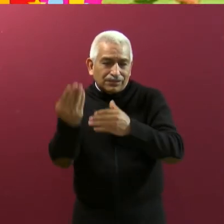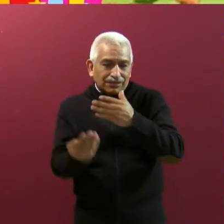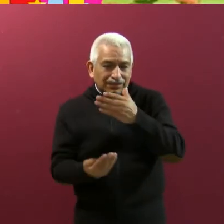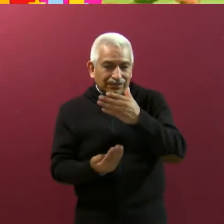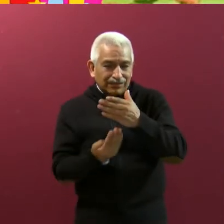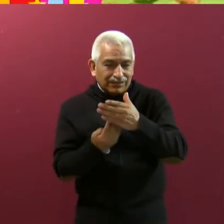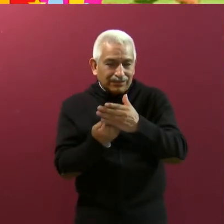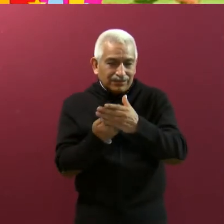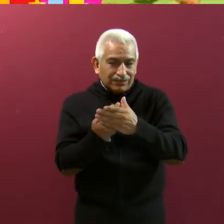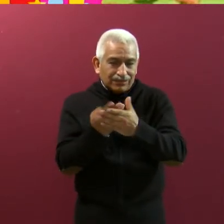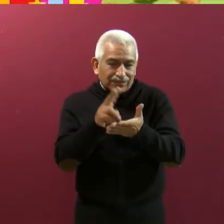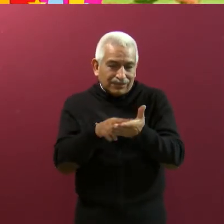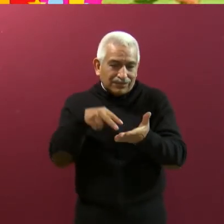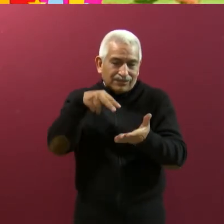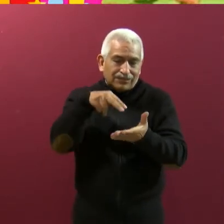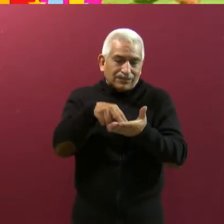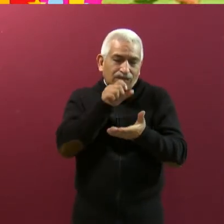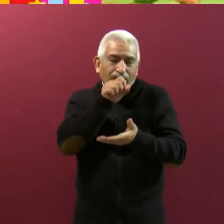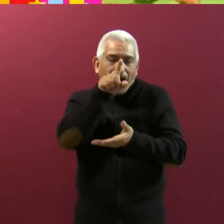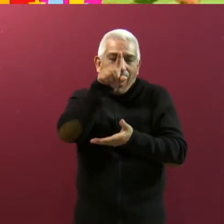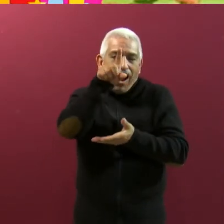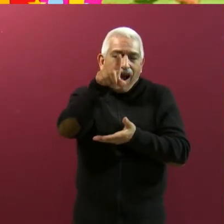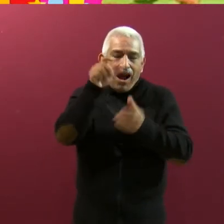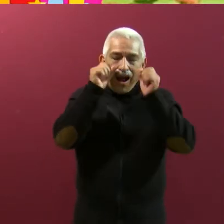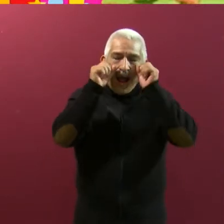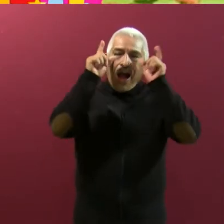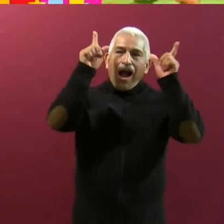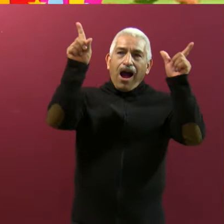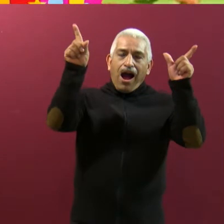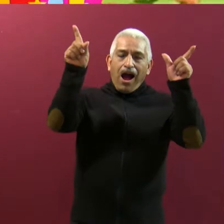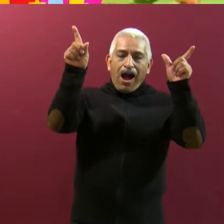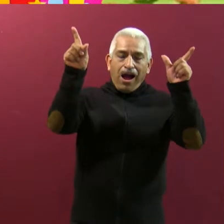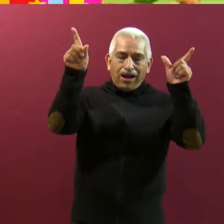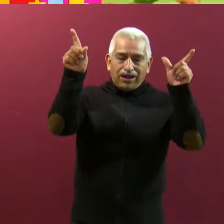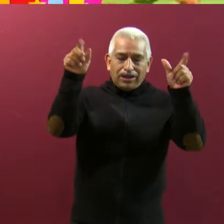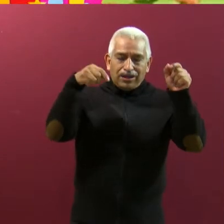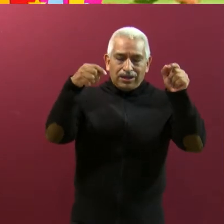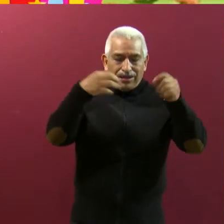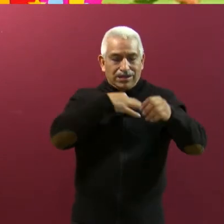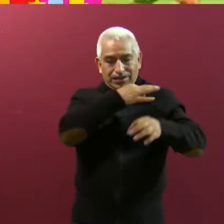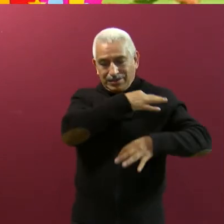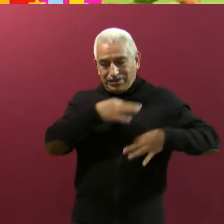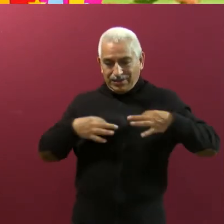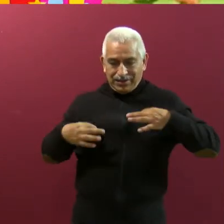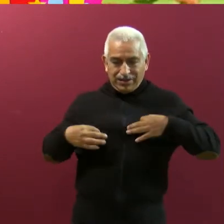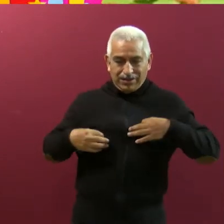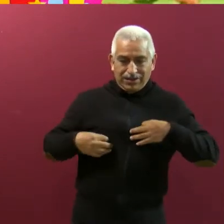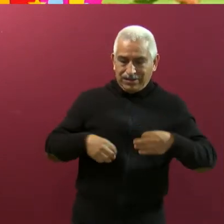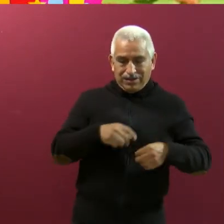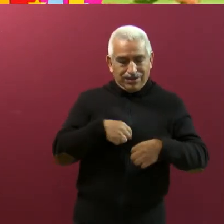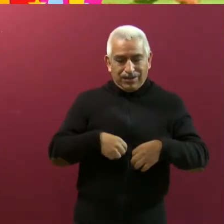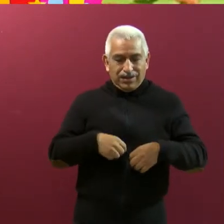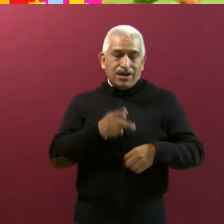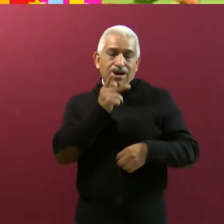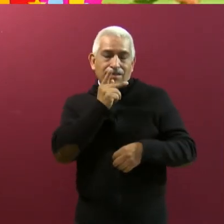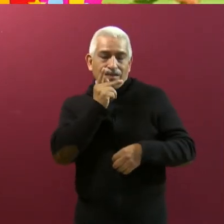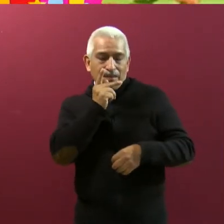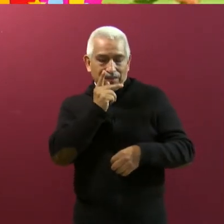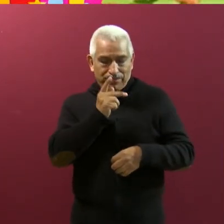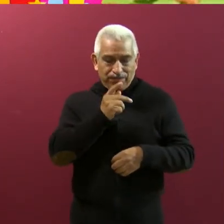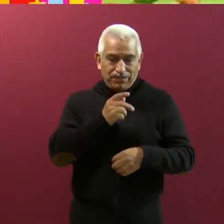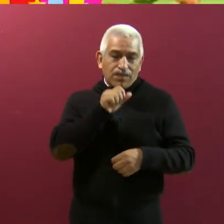muy tempranito y canta para despertarnos. Tiene muchas plumas y es el papá del